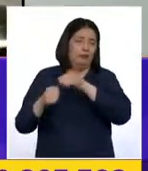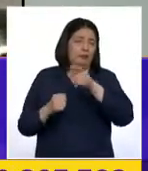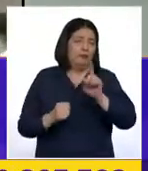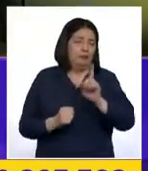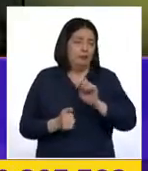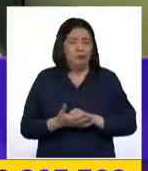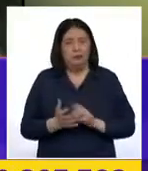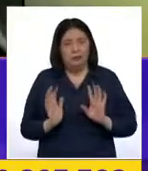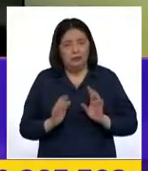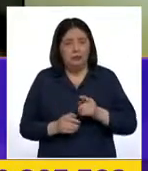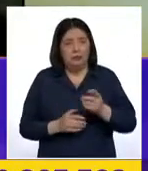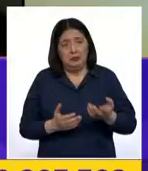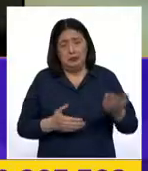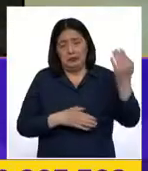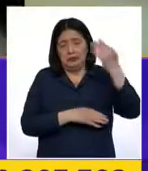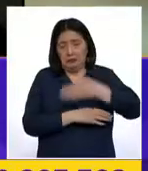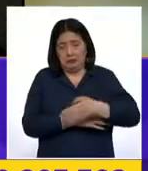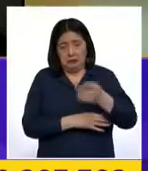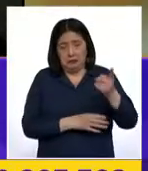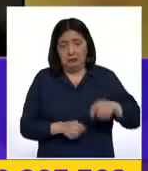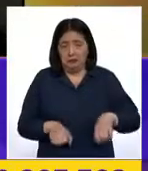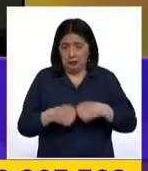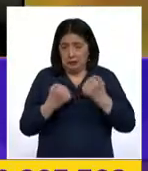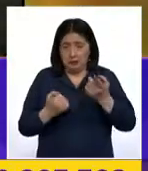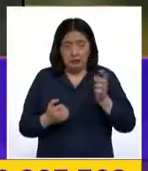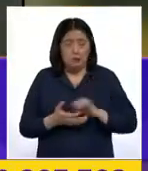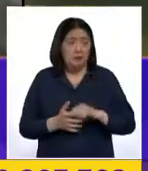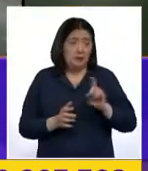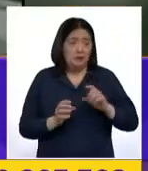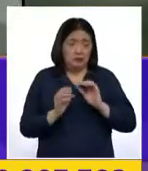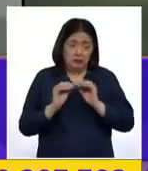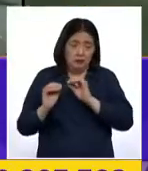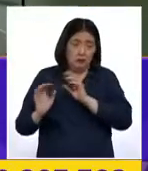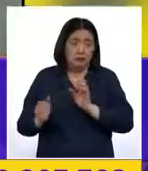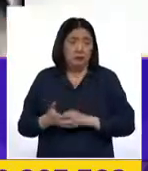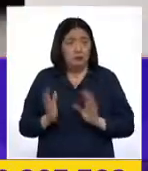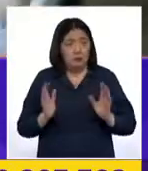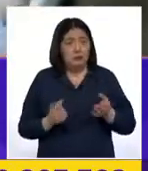que, en el caso de las tranqueras que se han destruido, ser repuestas